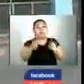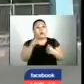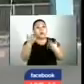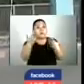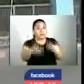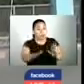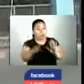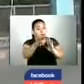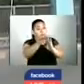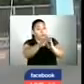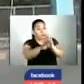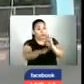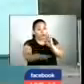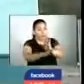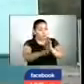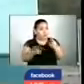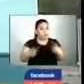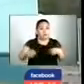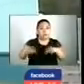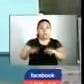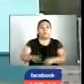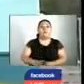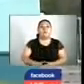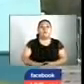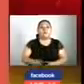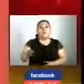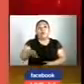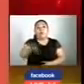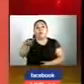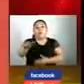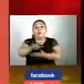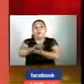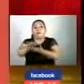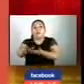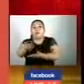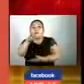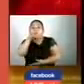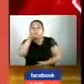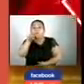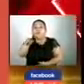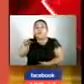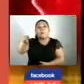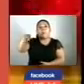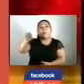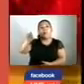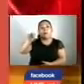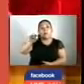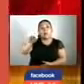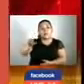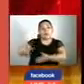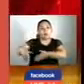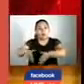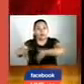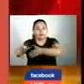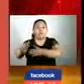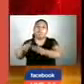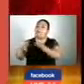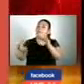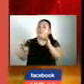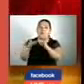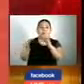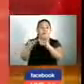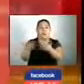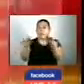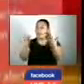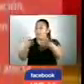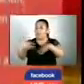el protocolo de forma permanente. Otro centro de estudio privado es el Pureza de María de Carretera Masaya. También ha pasado